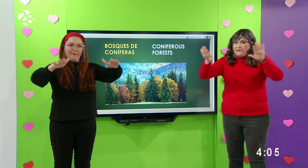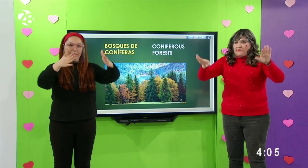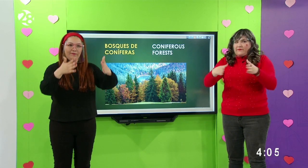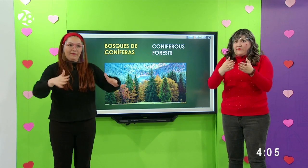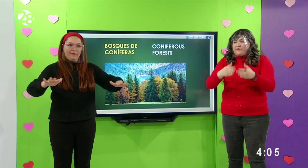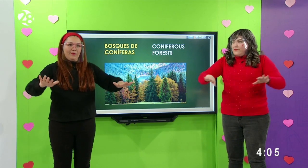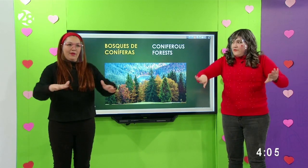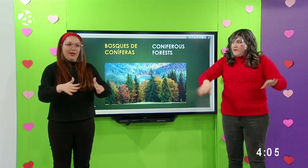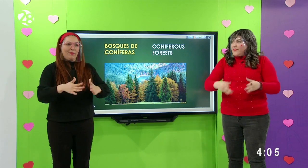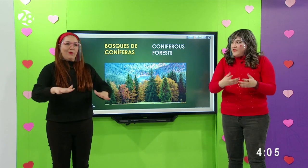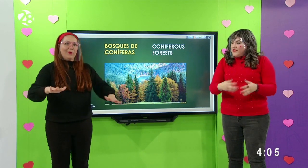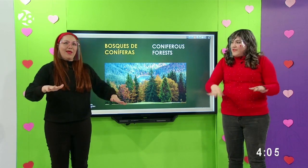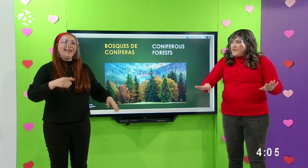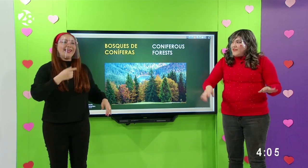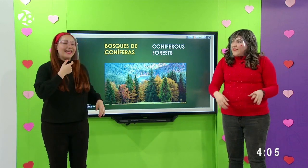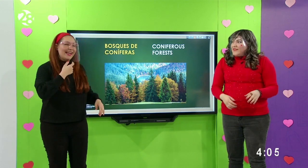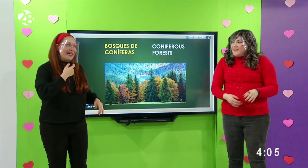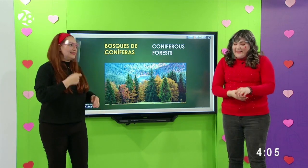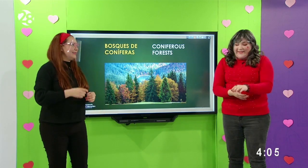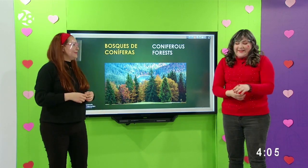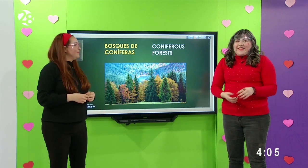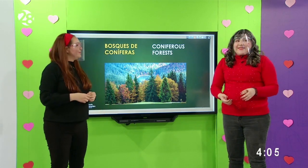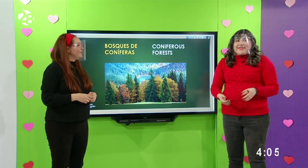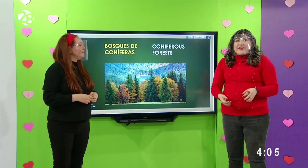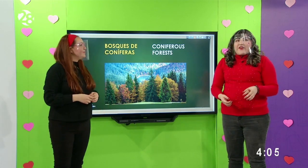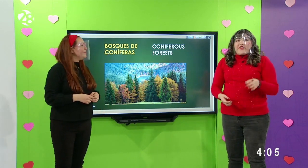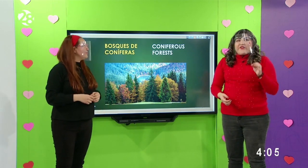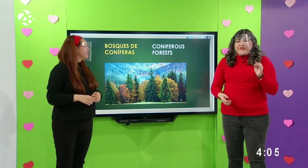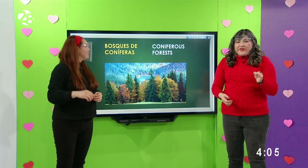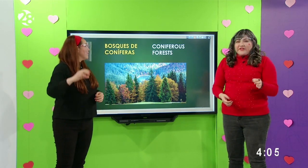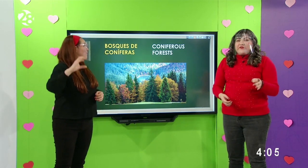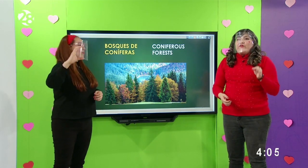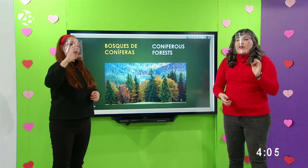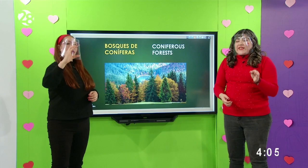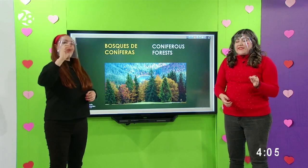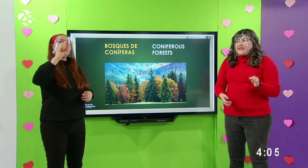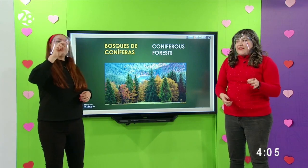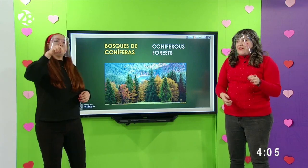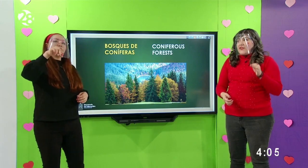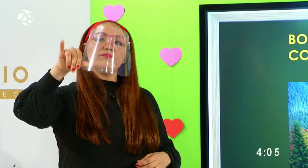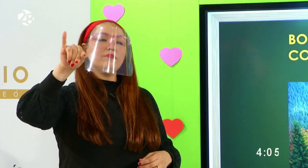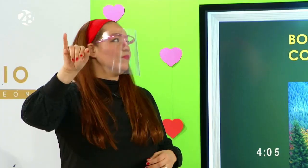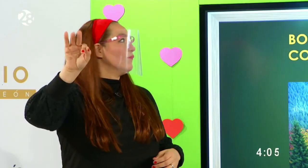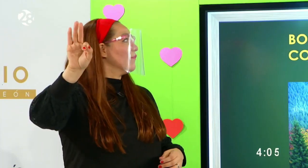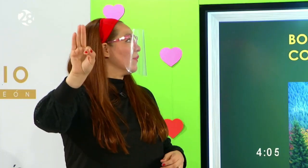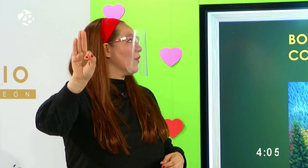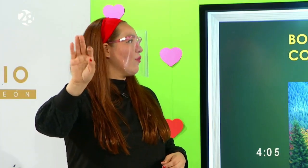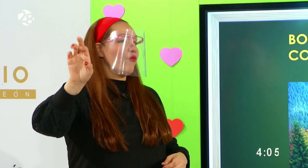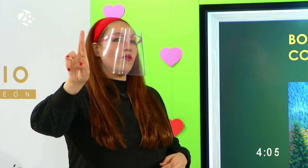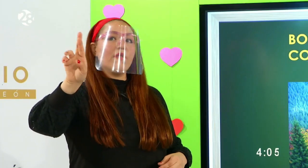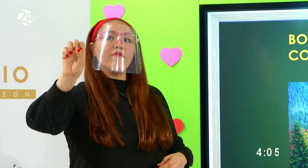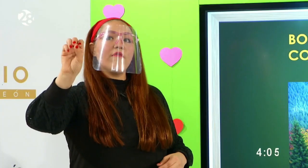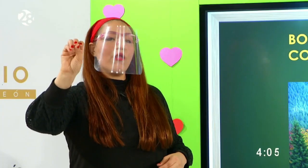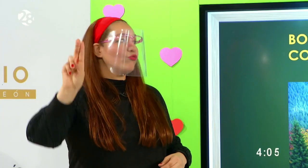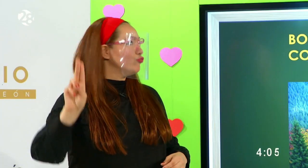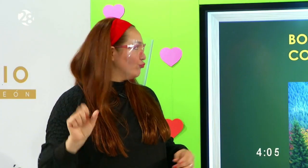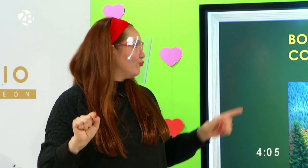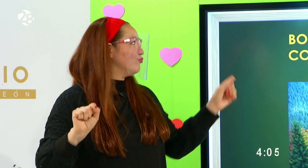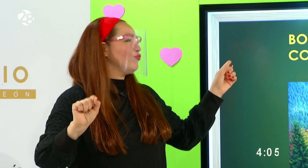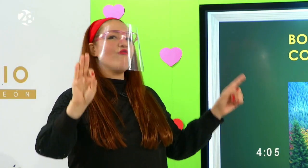aire. Muy bien, ¿y en inglés? En inglés se dice coniferous forest. Coniferous forest.